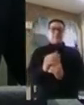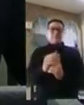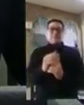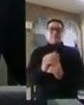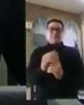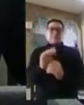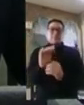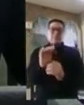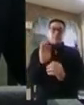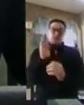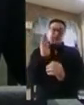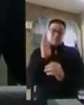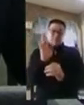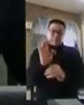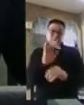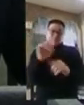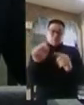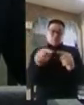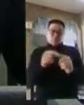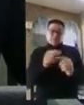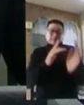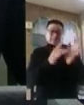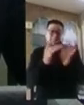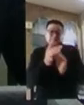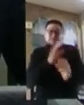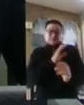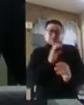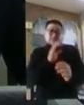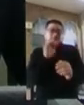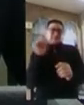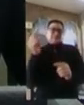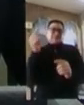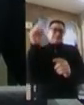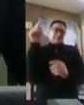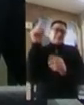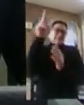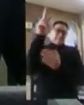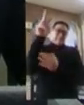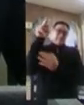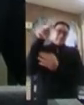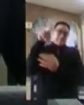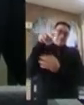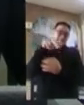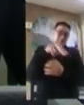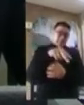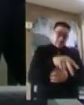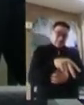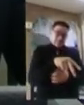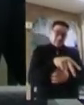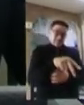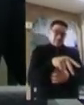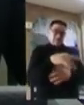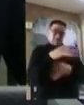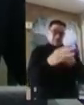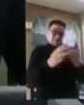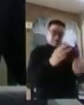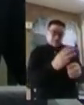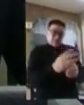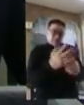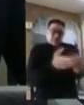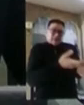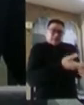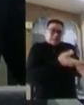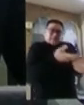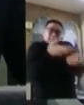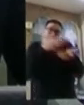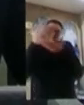lleve a su iglesia, solamente podrán entrar los nacidos de nuevo. O sea, los que se arrepintieron de